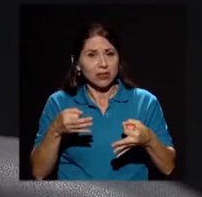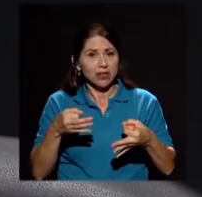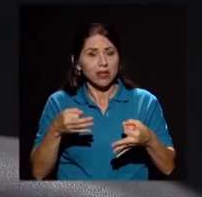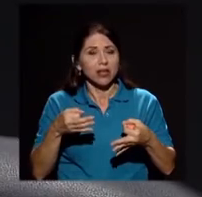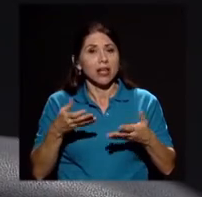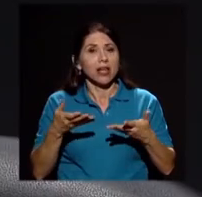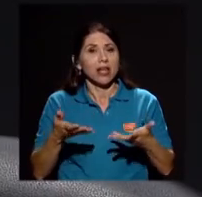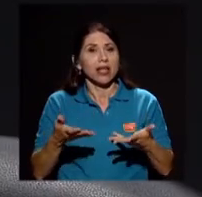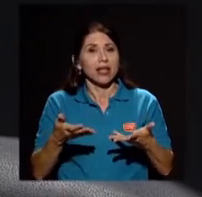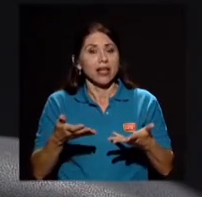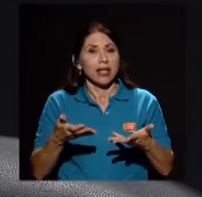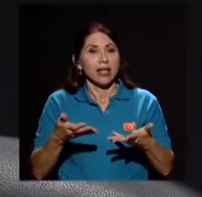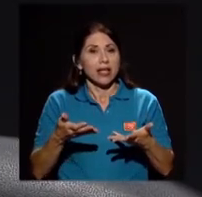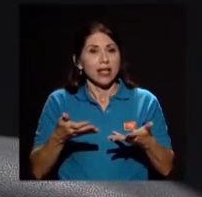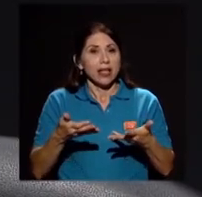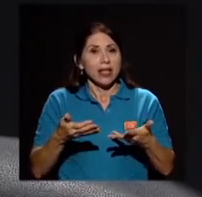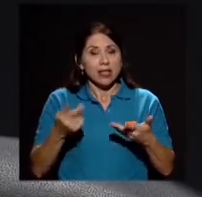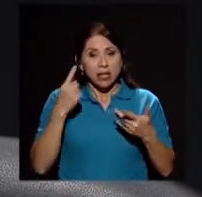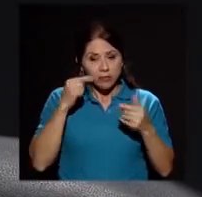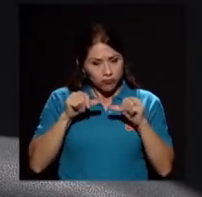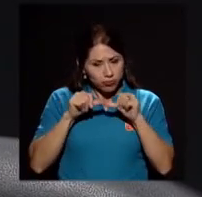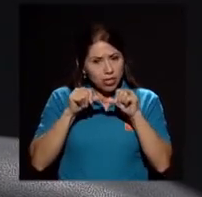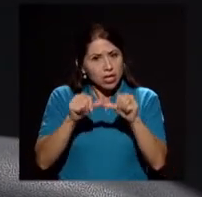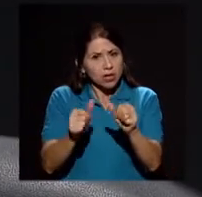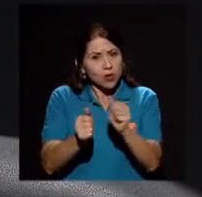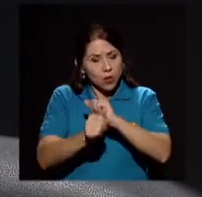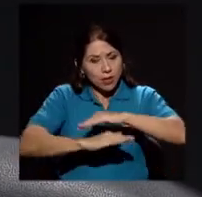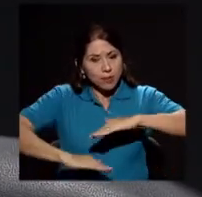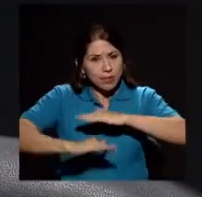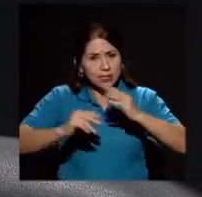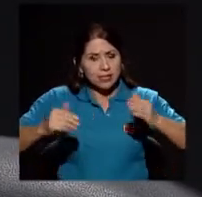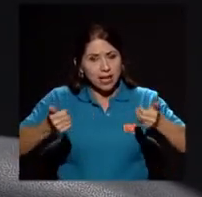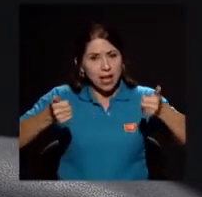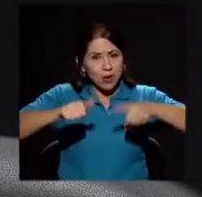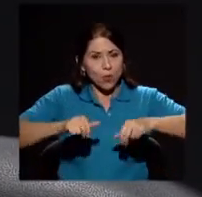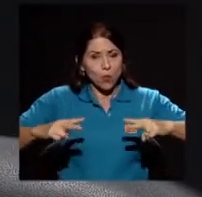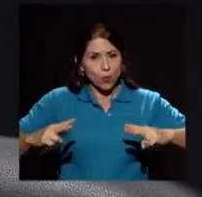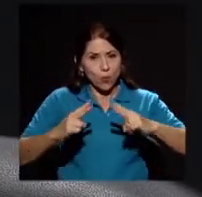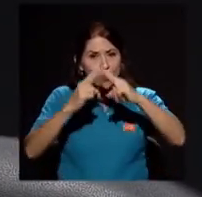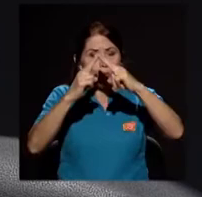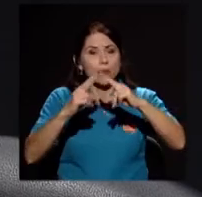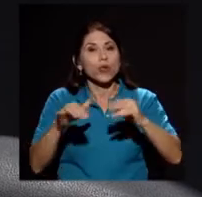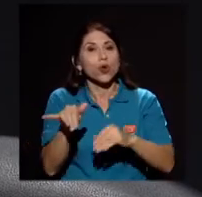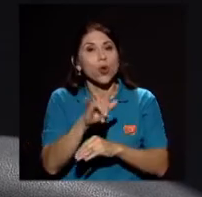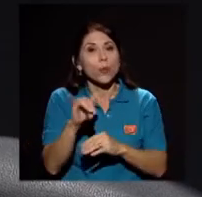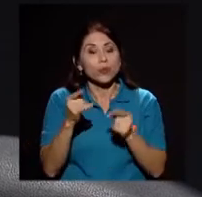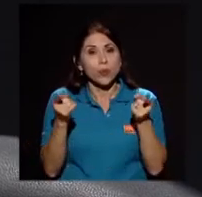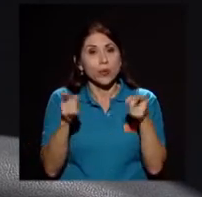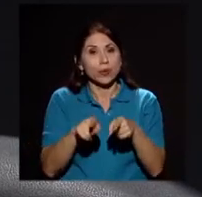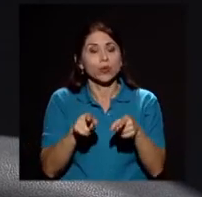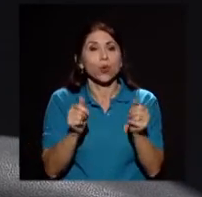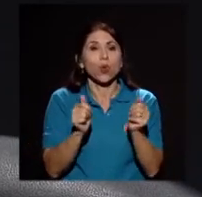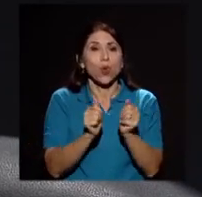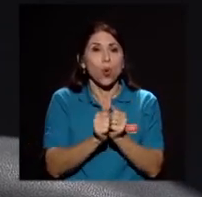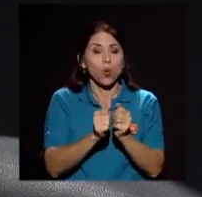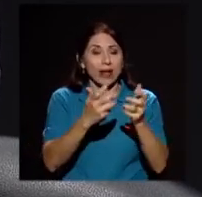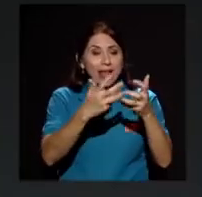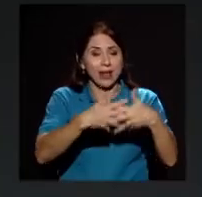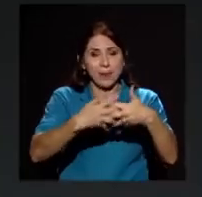las bases del acuerdo de parís es lo mismo con las grandes empresas